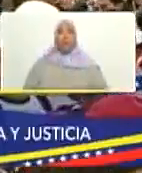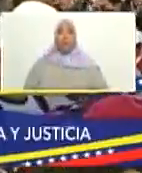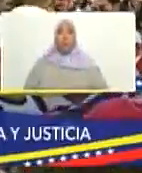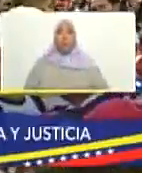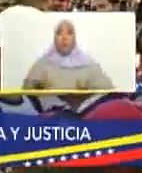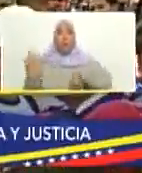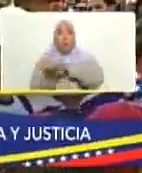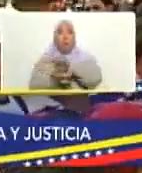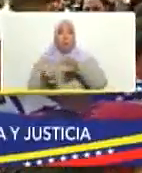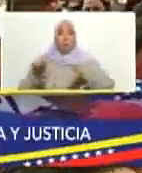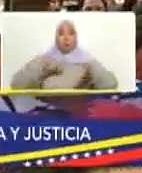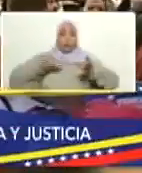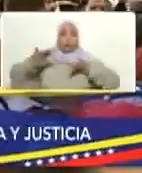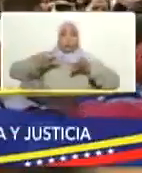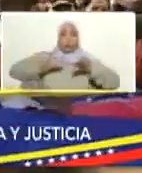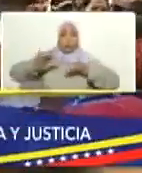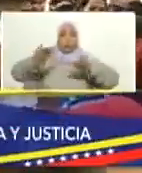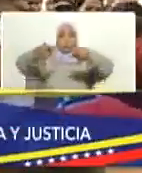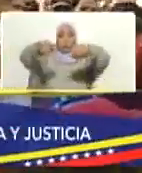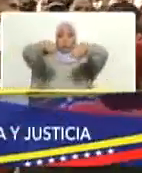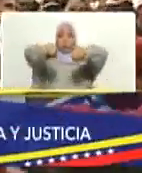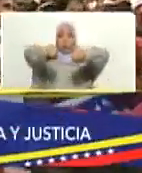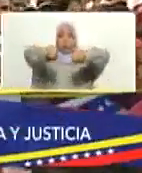bloqueo y sanciones.